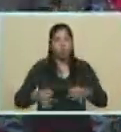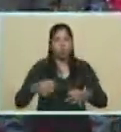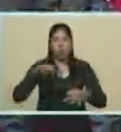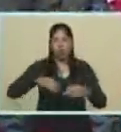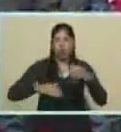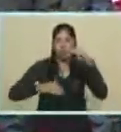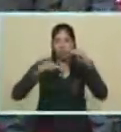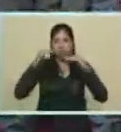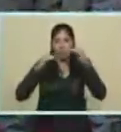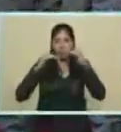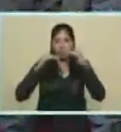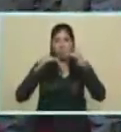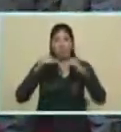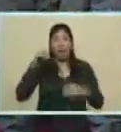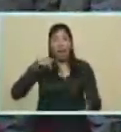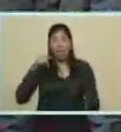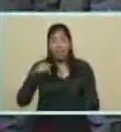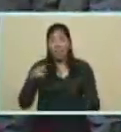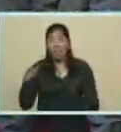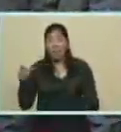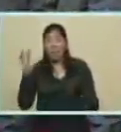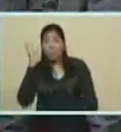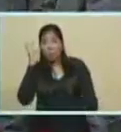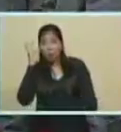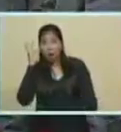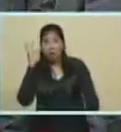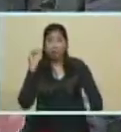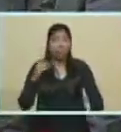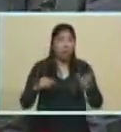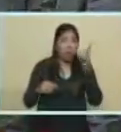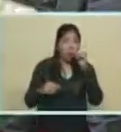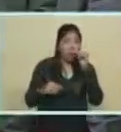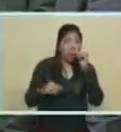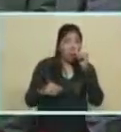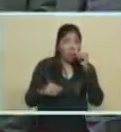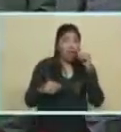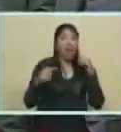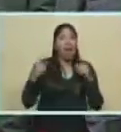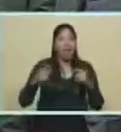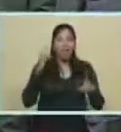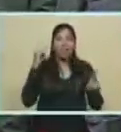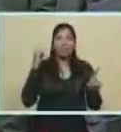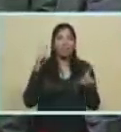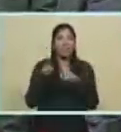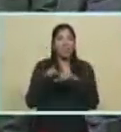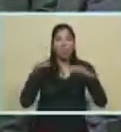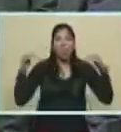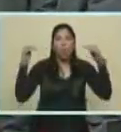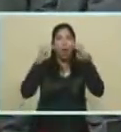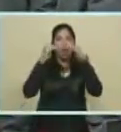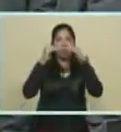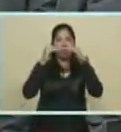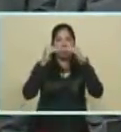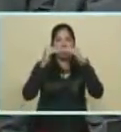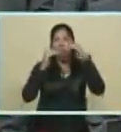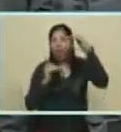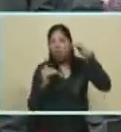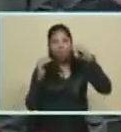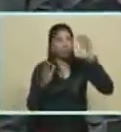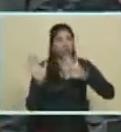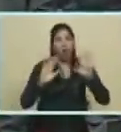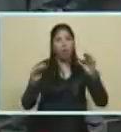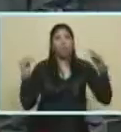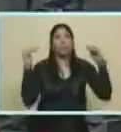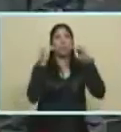Aquí, entre las mujeres y los hombres, los que hay es un empate, compadre.